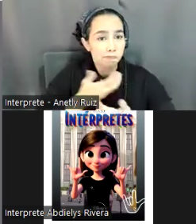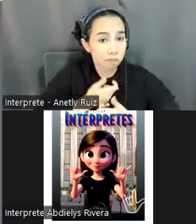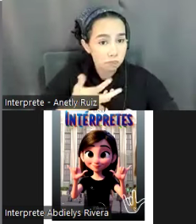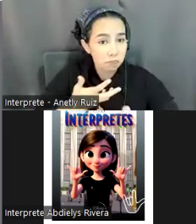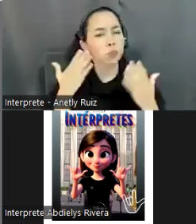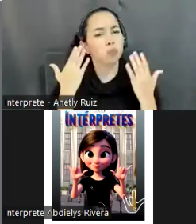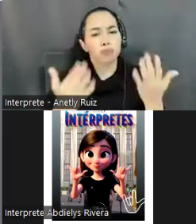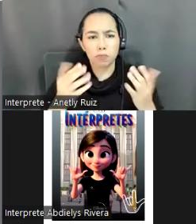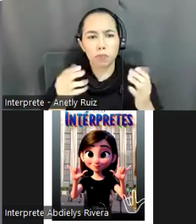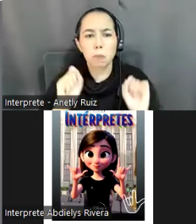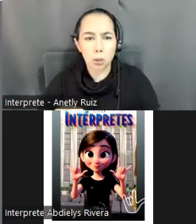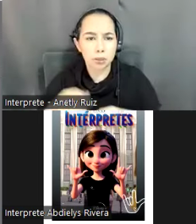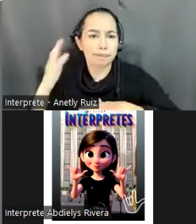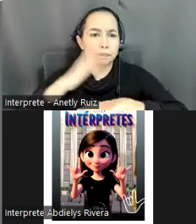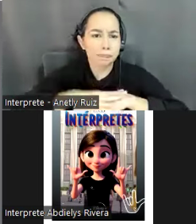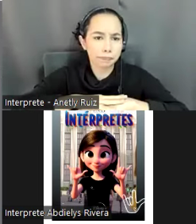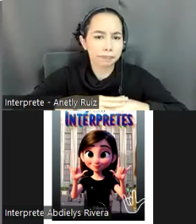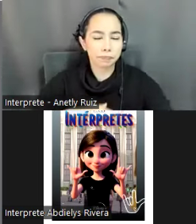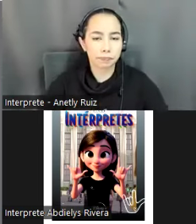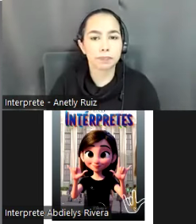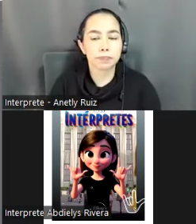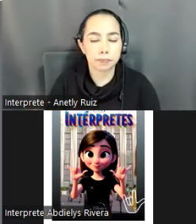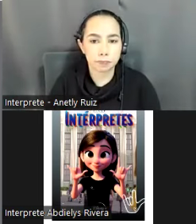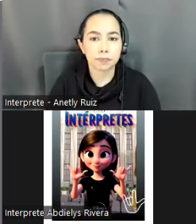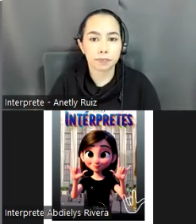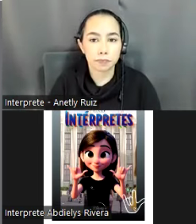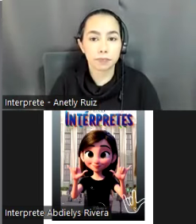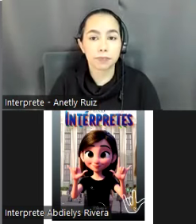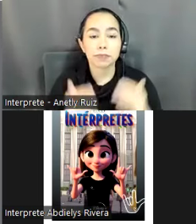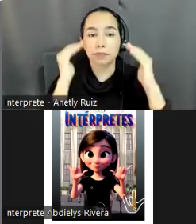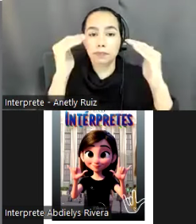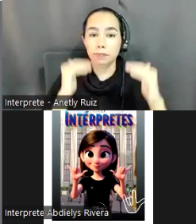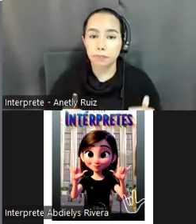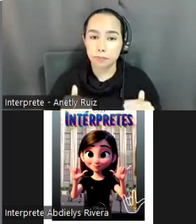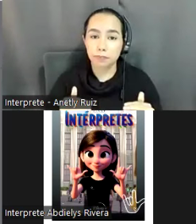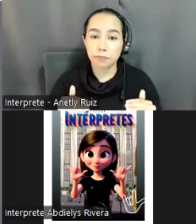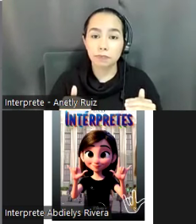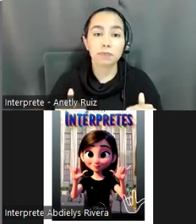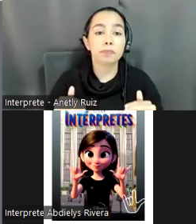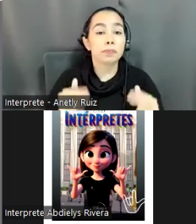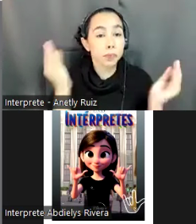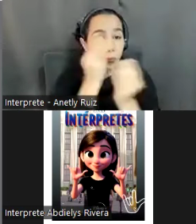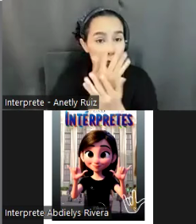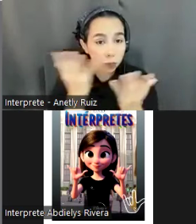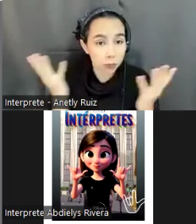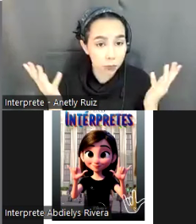compartiendo. De igual forma, tendremos los anuncios y el cierre de las próximas sesiones que estaremos trabajando.